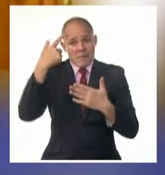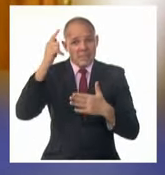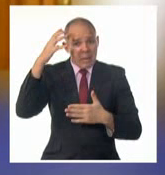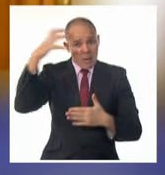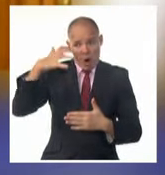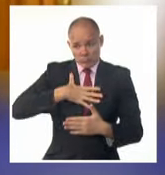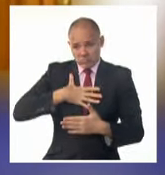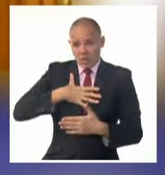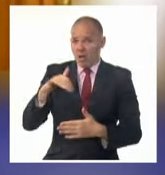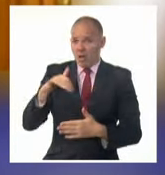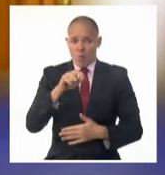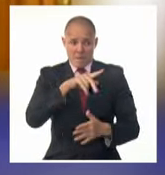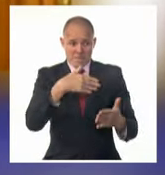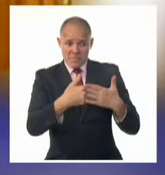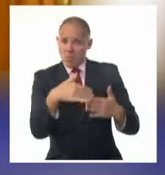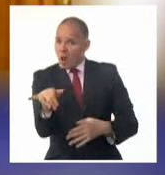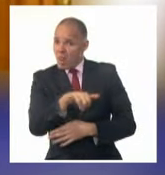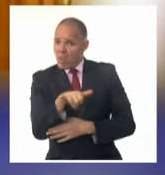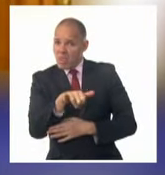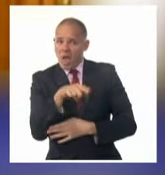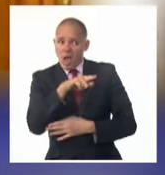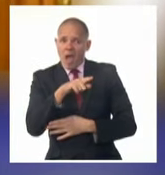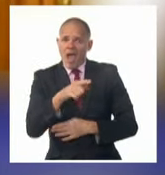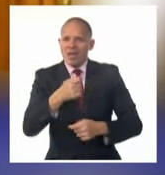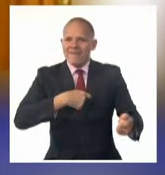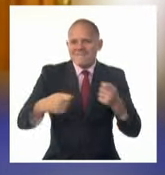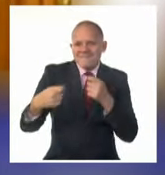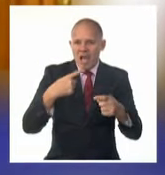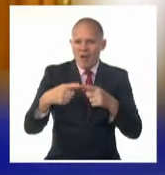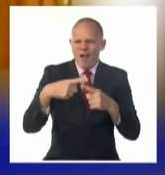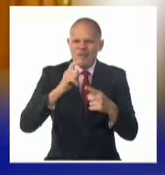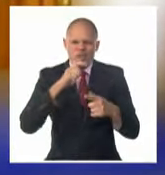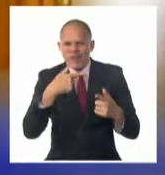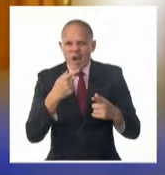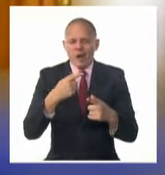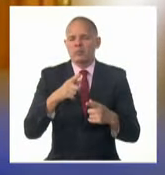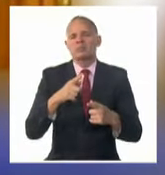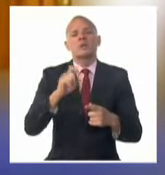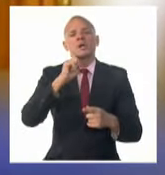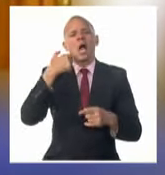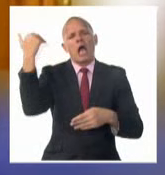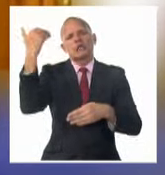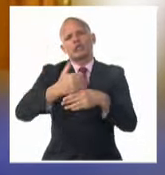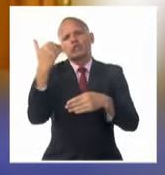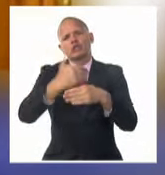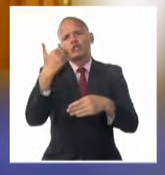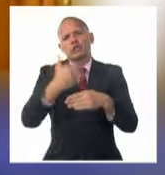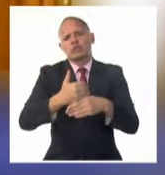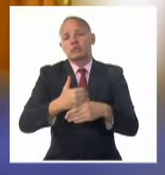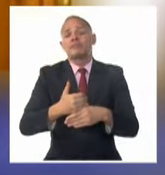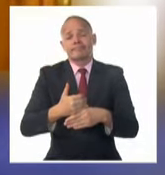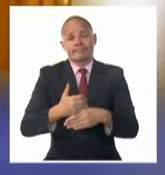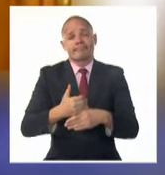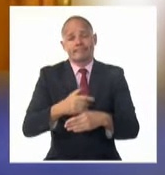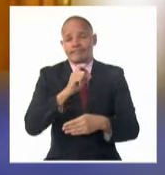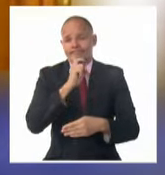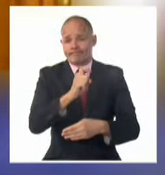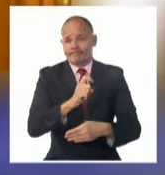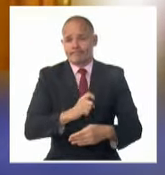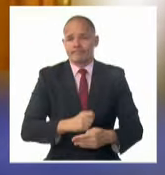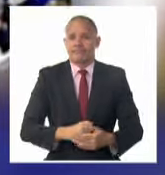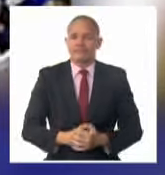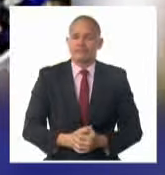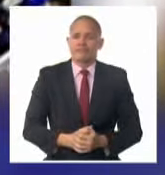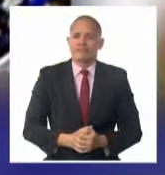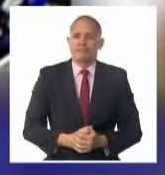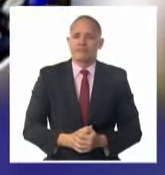teniendo dificultades para acceder al sistema financiero mundial, el sistema SWIFT, y realizar sus transacciones